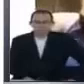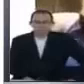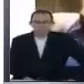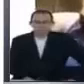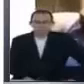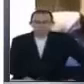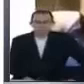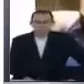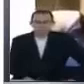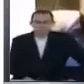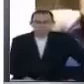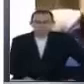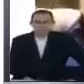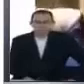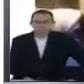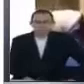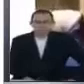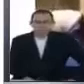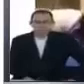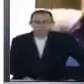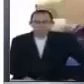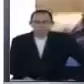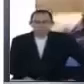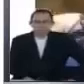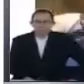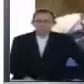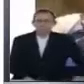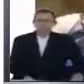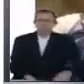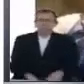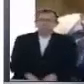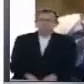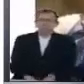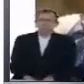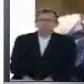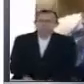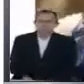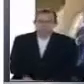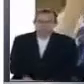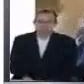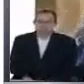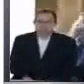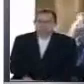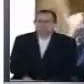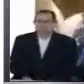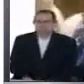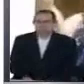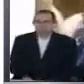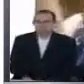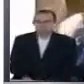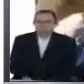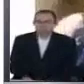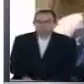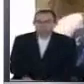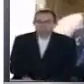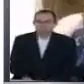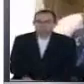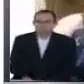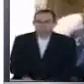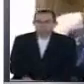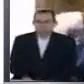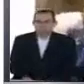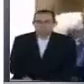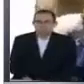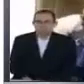noche. Usted no sabe qué es estar aquí. Usted no sabe qué es estar aquí. Usted no sabe ni ha